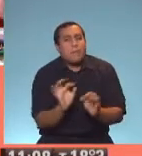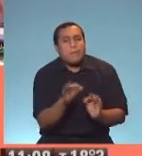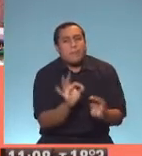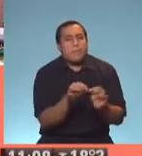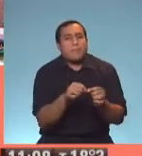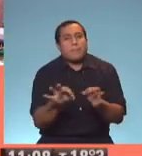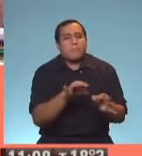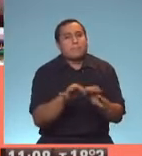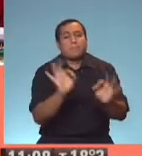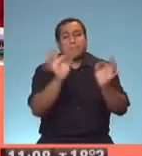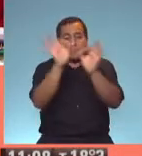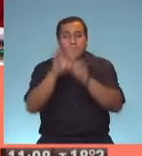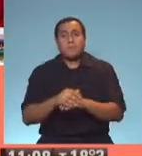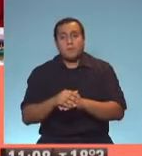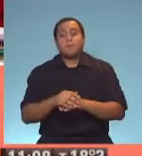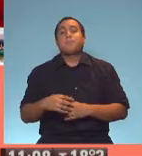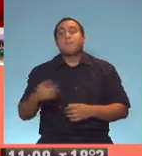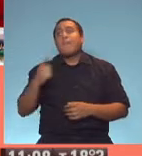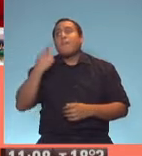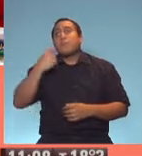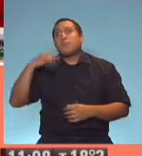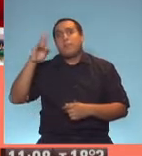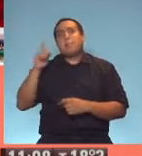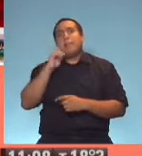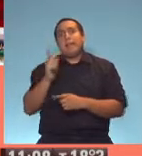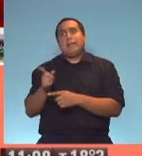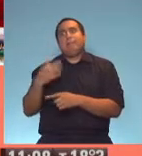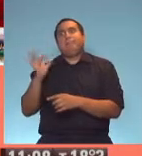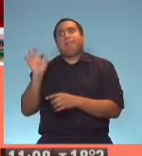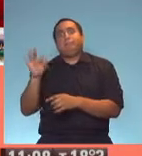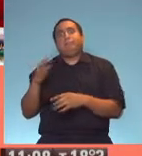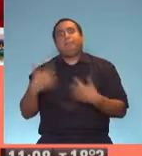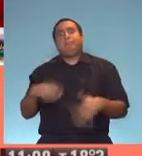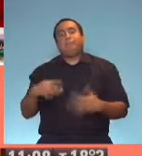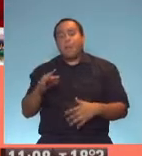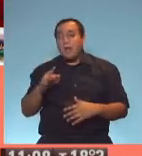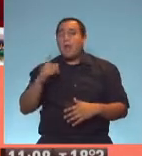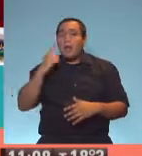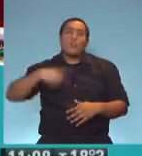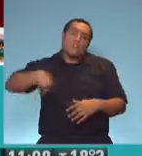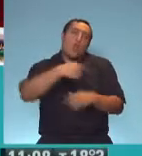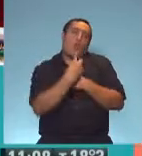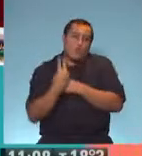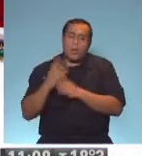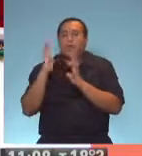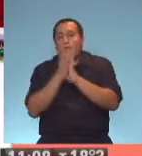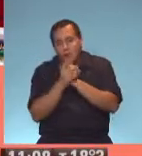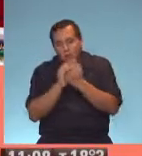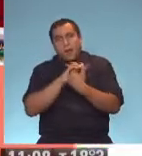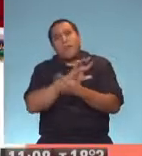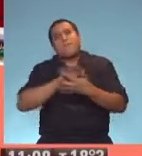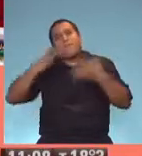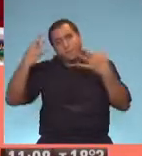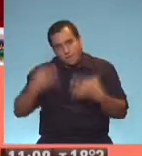una población Sí. vulnerable. ¿Qué medidas deberían tener extra referido a lo que es la prevención del dengue? Porque ahora estamos todos cuidándonos, lavándonos las manos, por